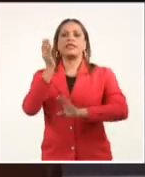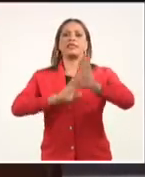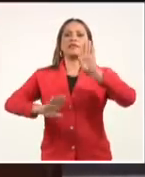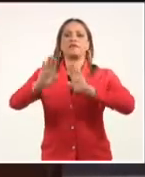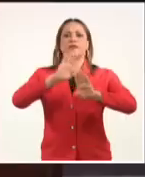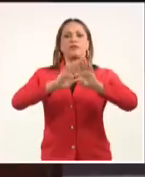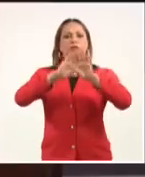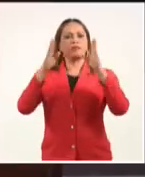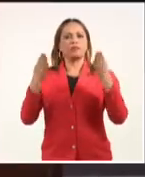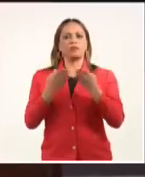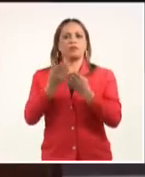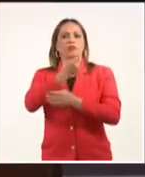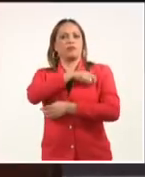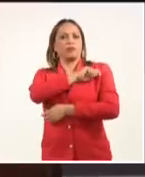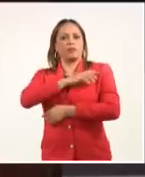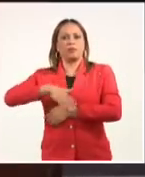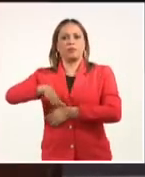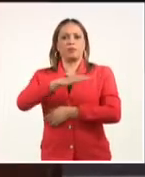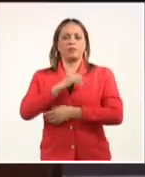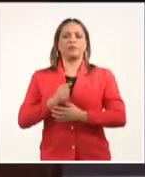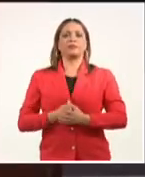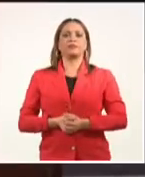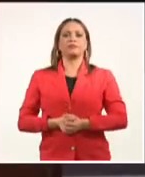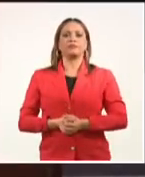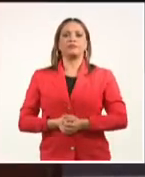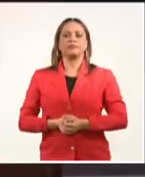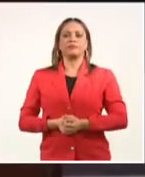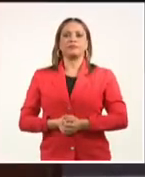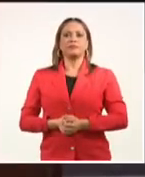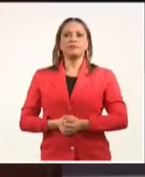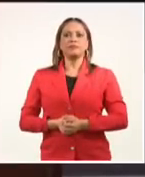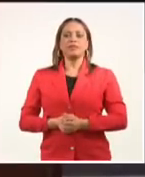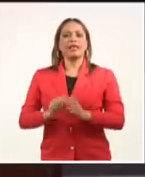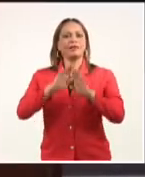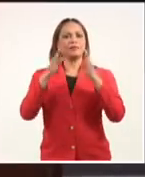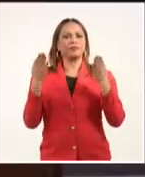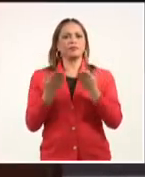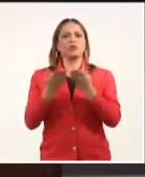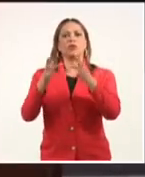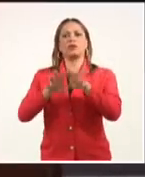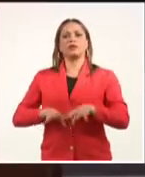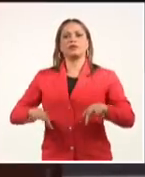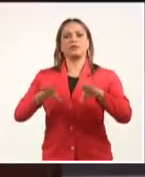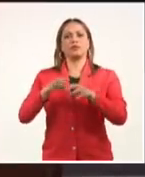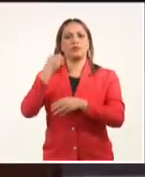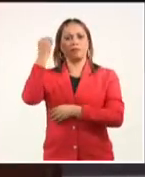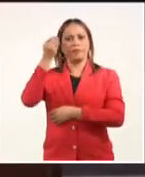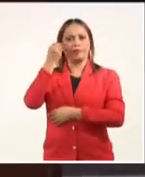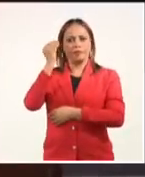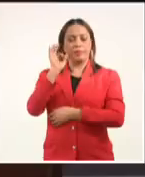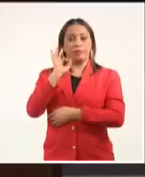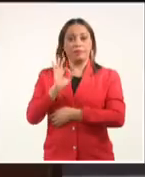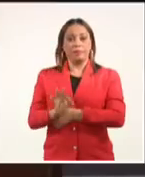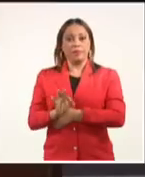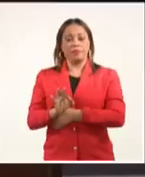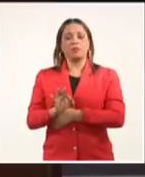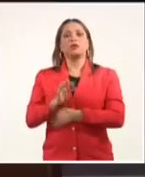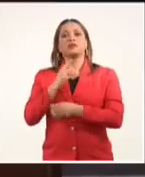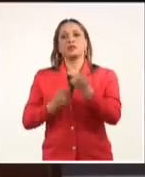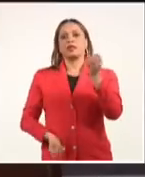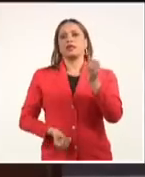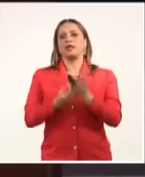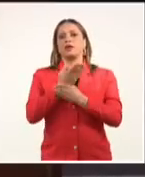conquistas. En esa fragua de acción y pensamiento se forjó